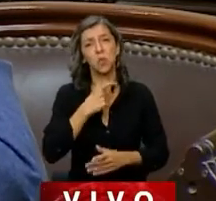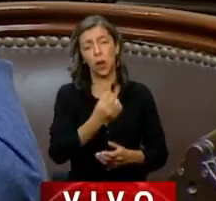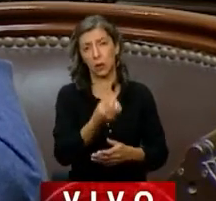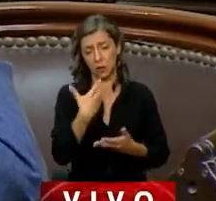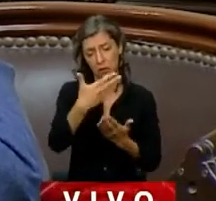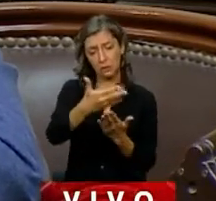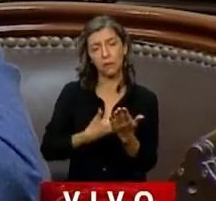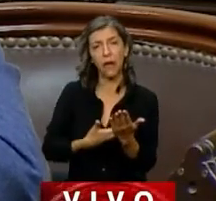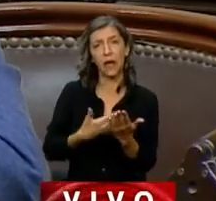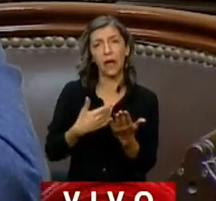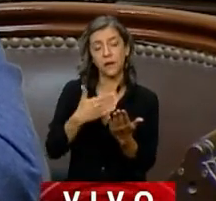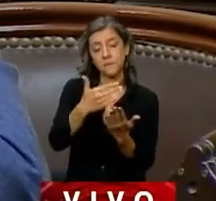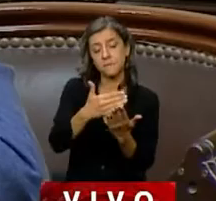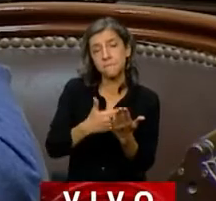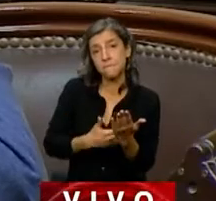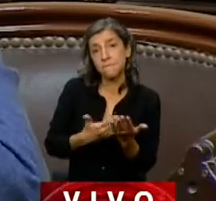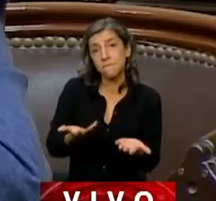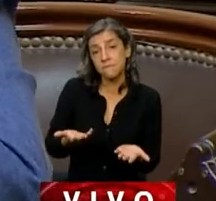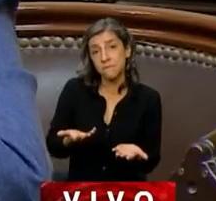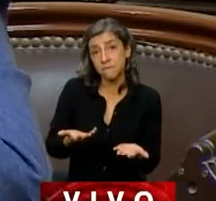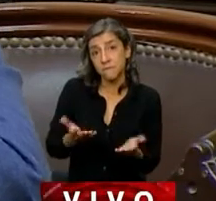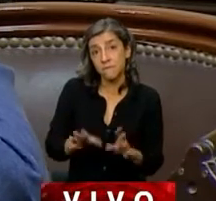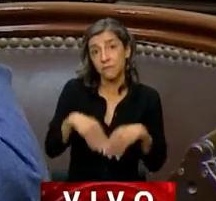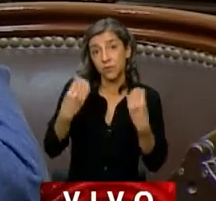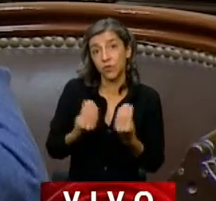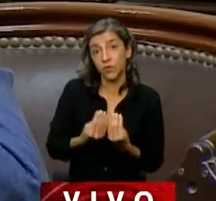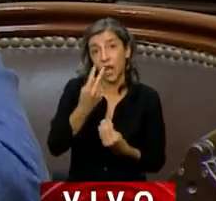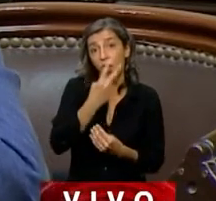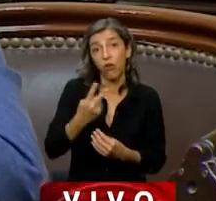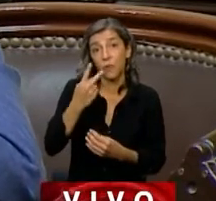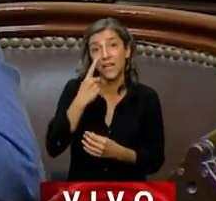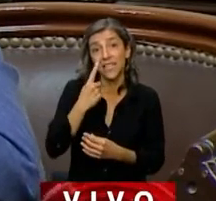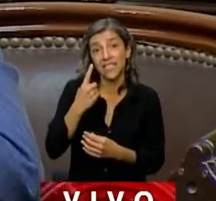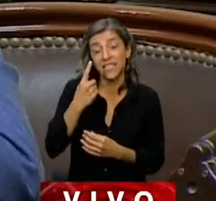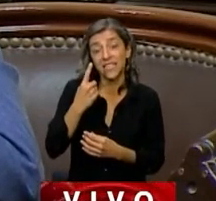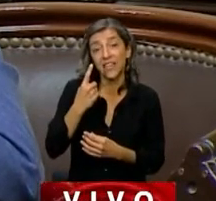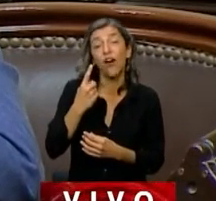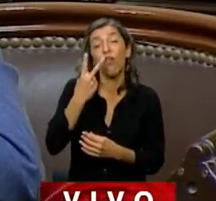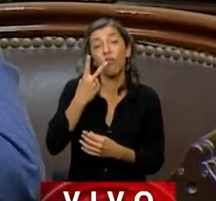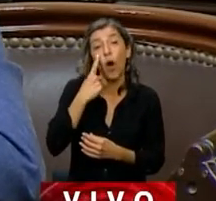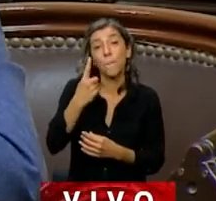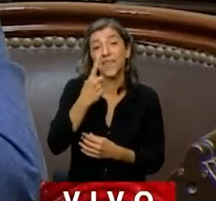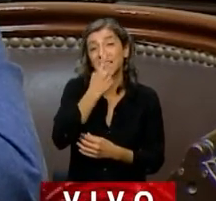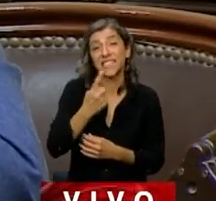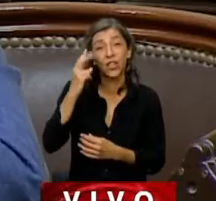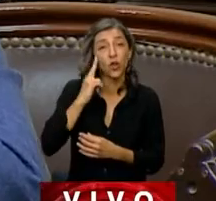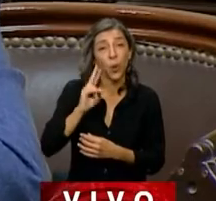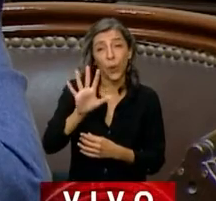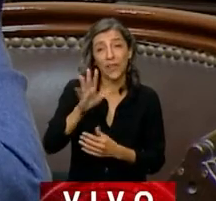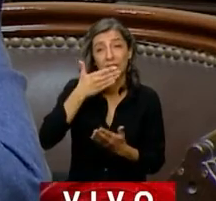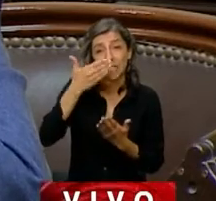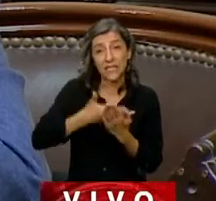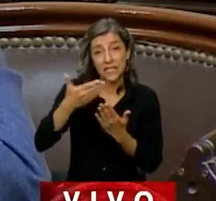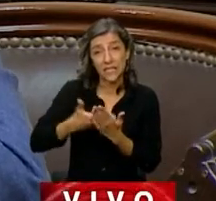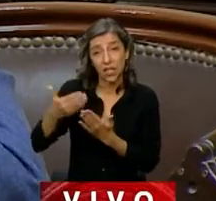las respuestas desarrolladas a lo largo de 2.195 páginas, de preguntas que además